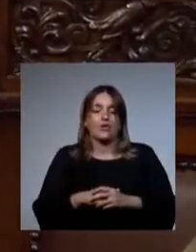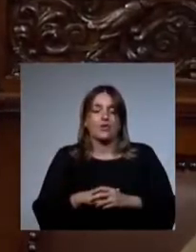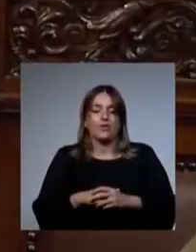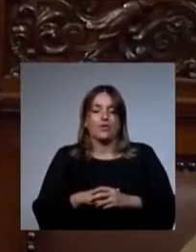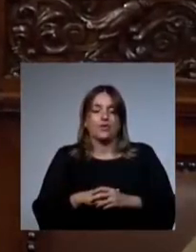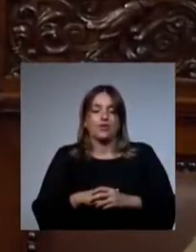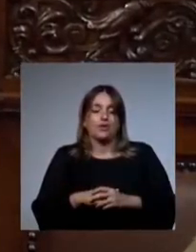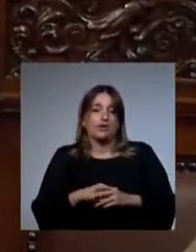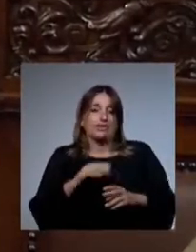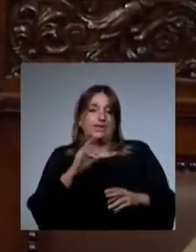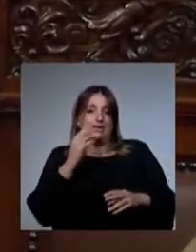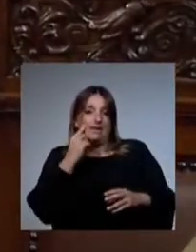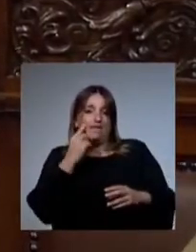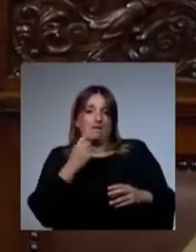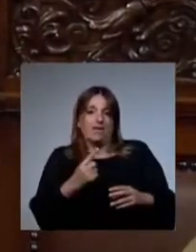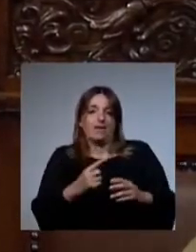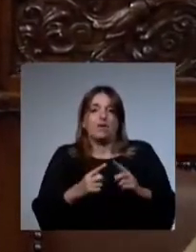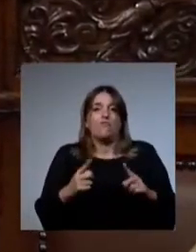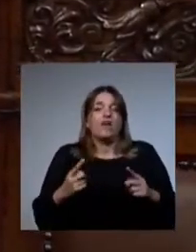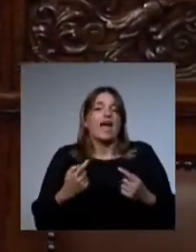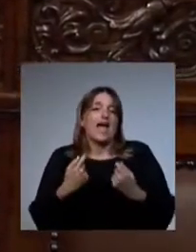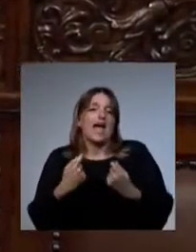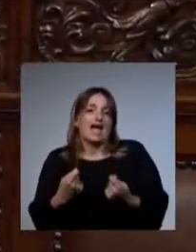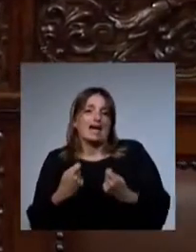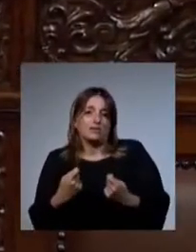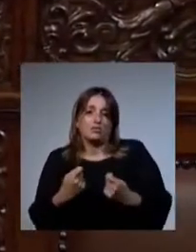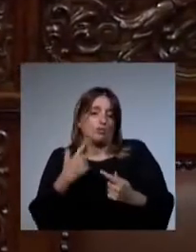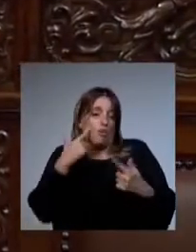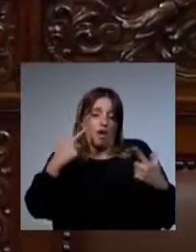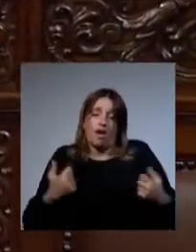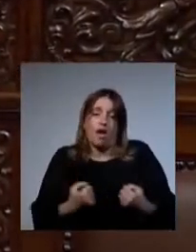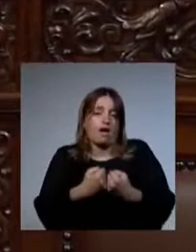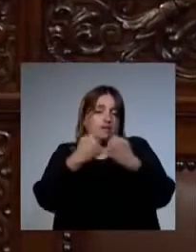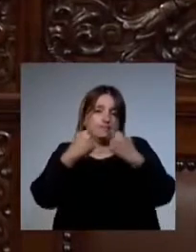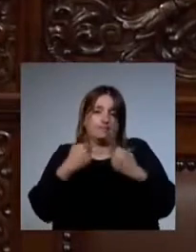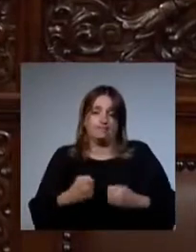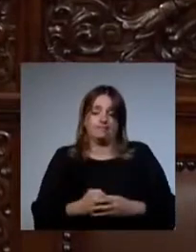y diferenciar lo que fueron los gastos emergentes